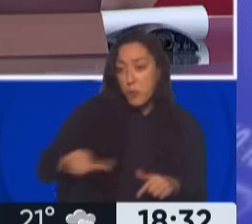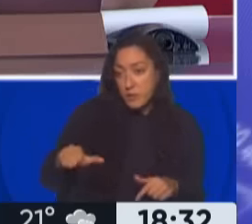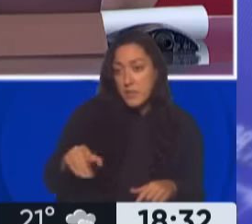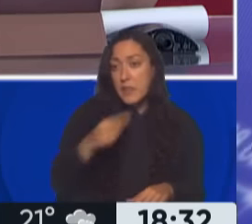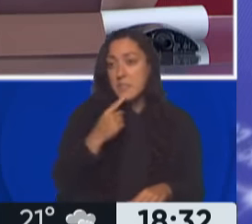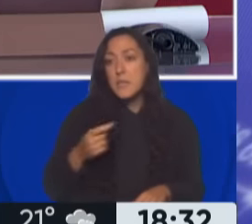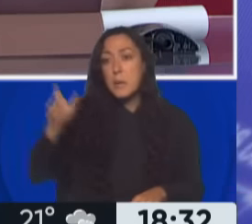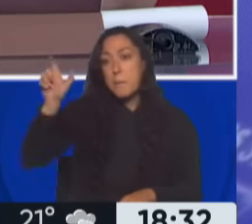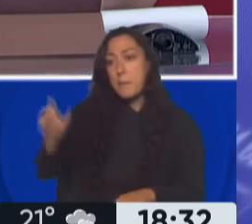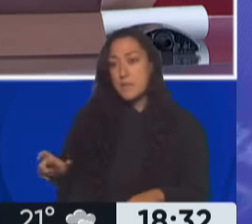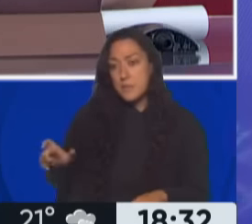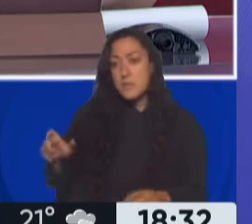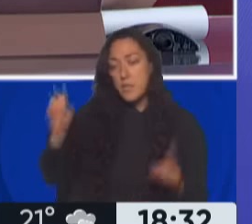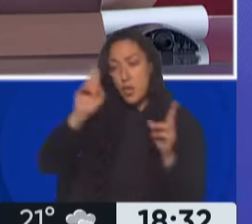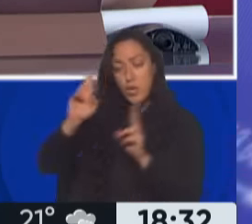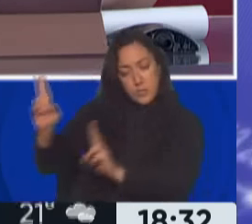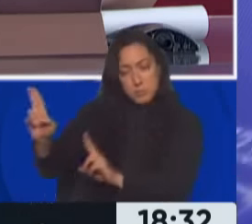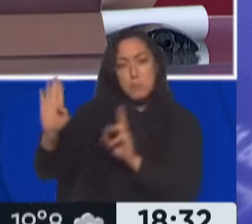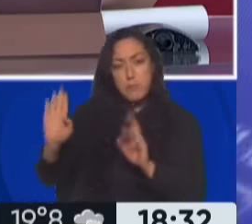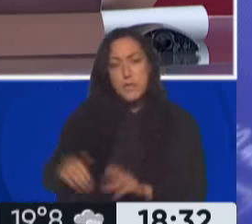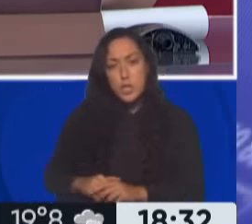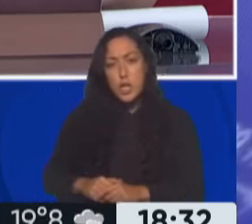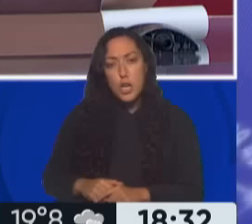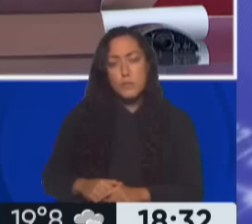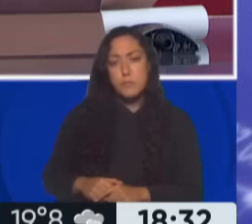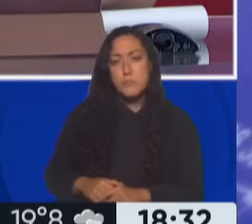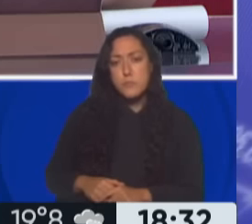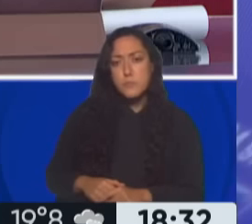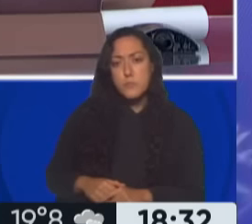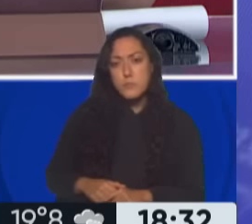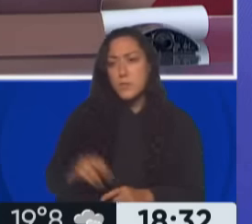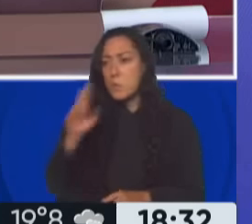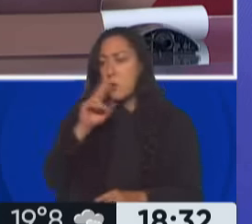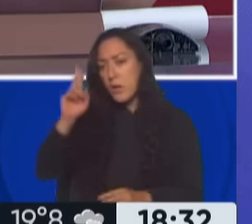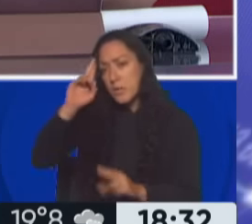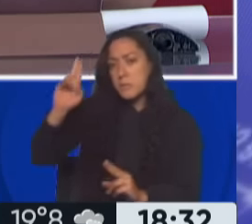con una persona que le tengo mucho respeto, ella tiene mucho respeto por